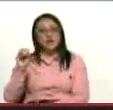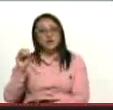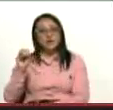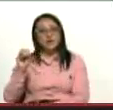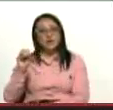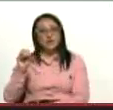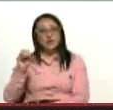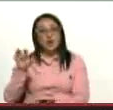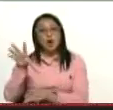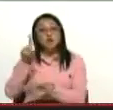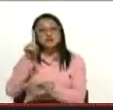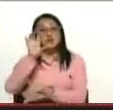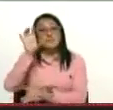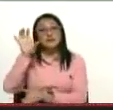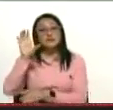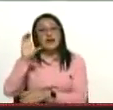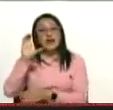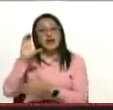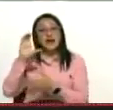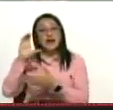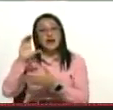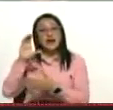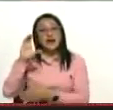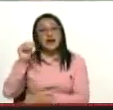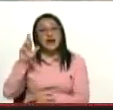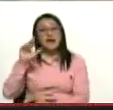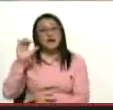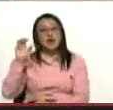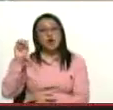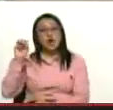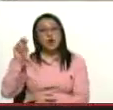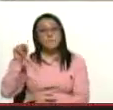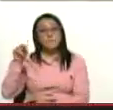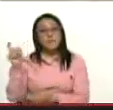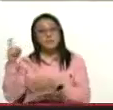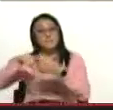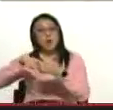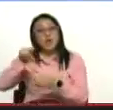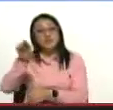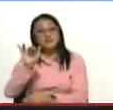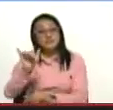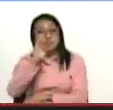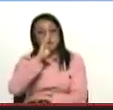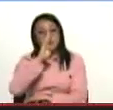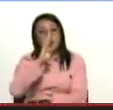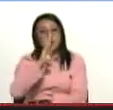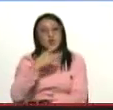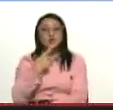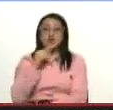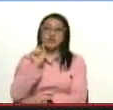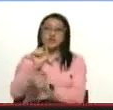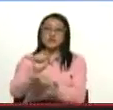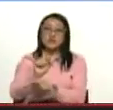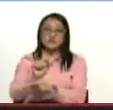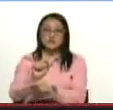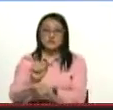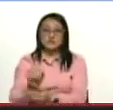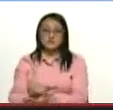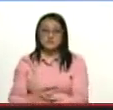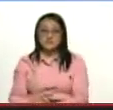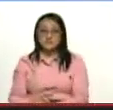11 países del Ahora son parte de ese banco y yo les dije